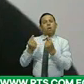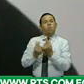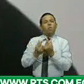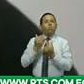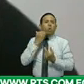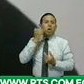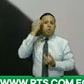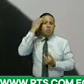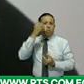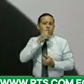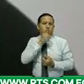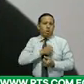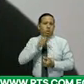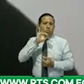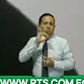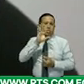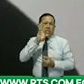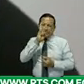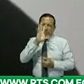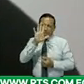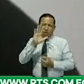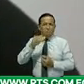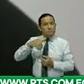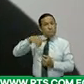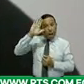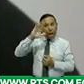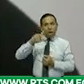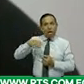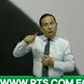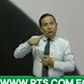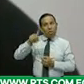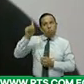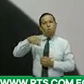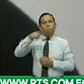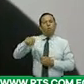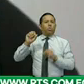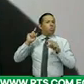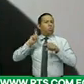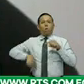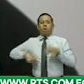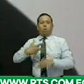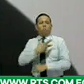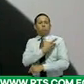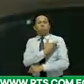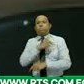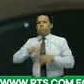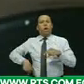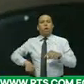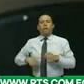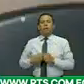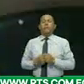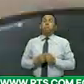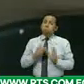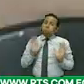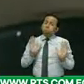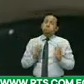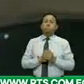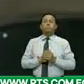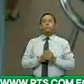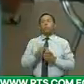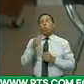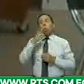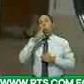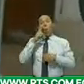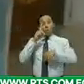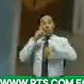podríamos utilizar perfectamente esta vacuna en grupos menores de 65 años. Víctor Álvarez, presidente del Colegio de